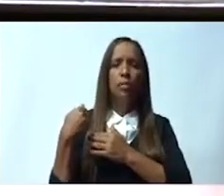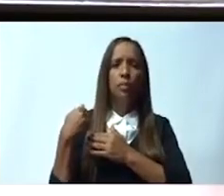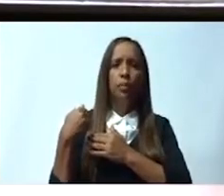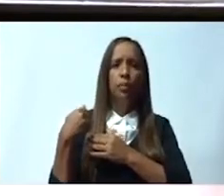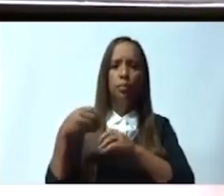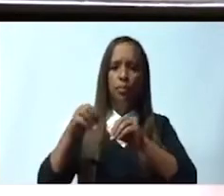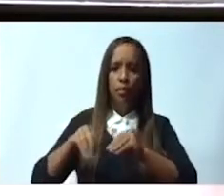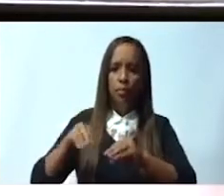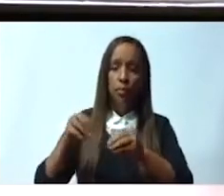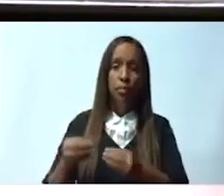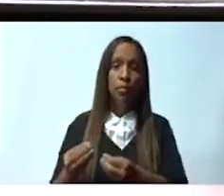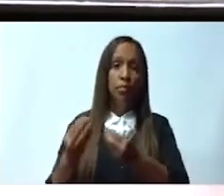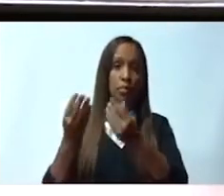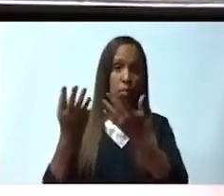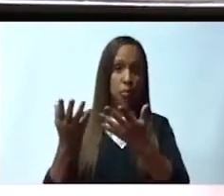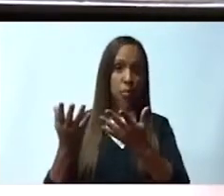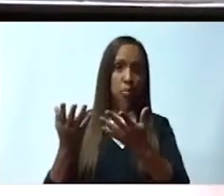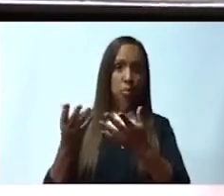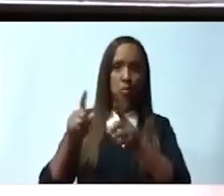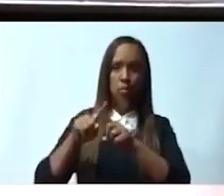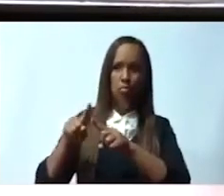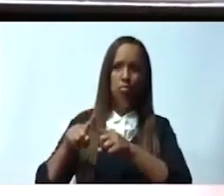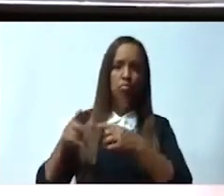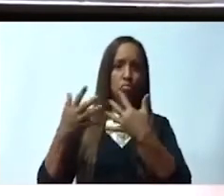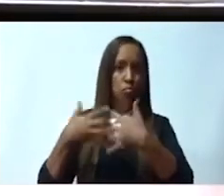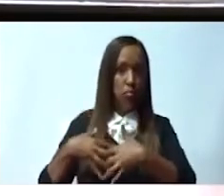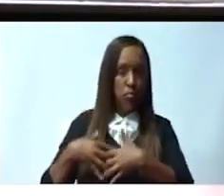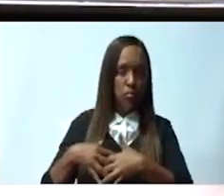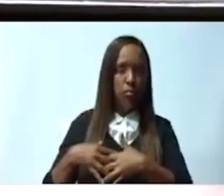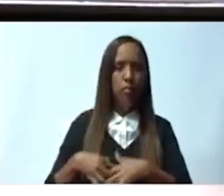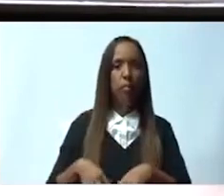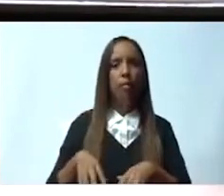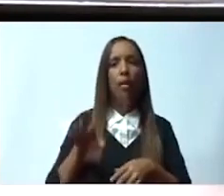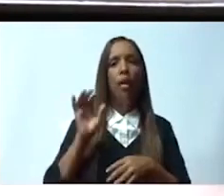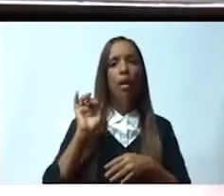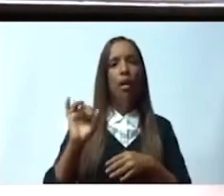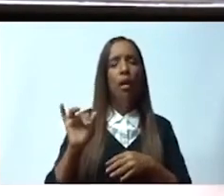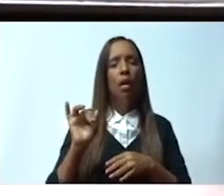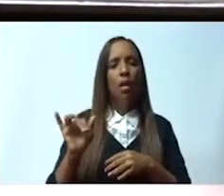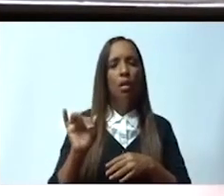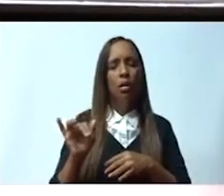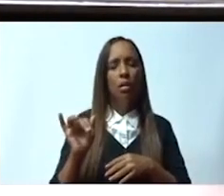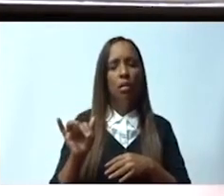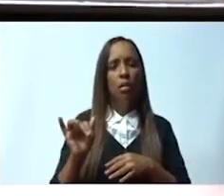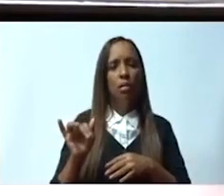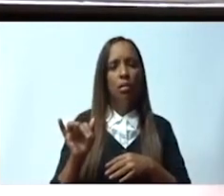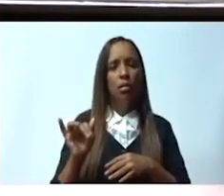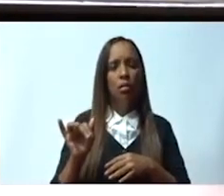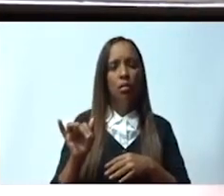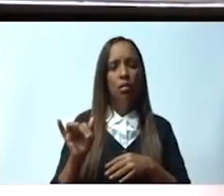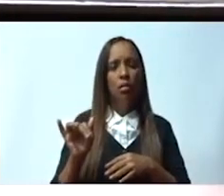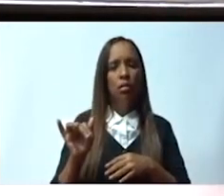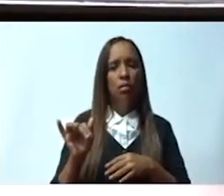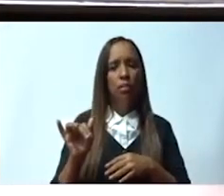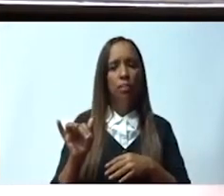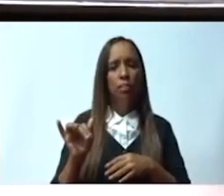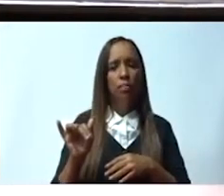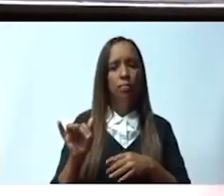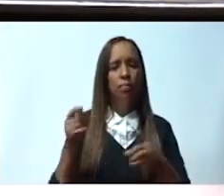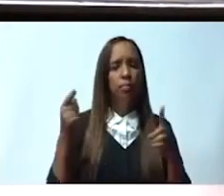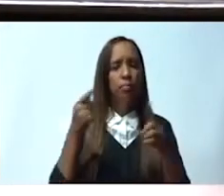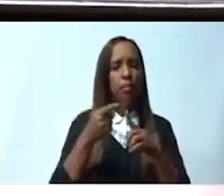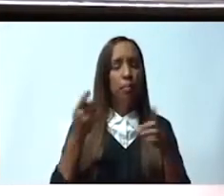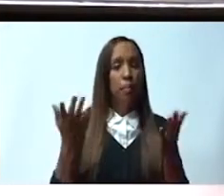lo que persigue en la esencia del proyecto es que los conflictos